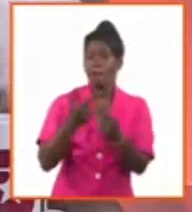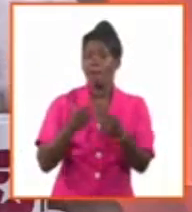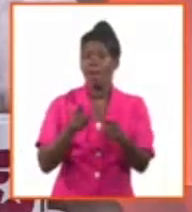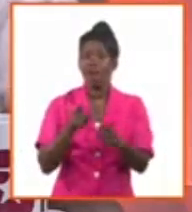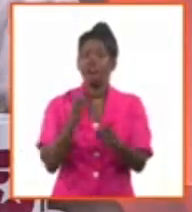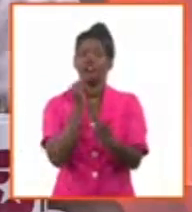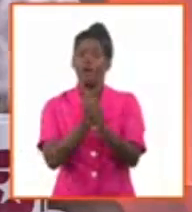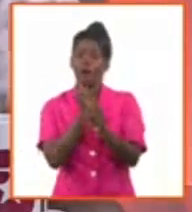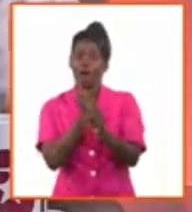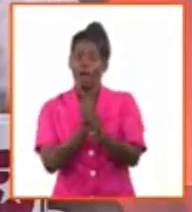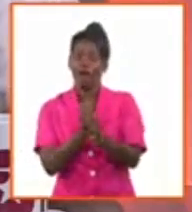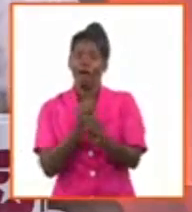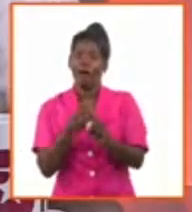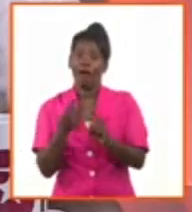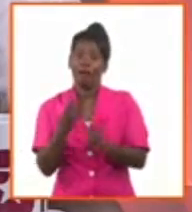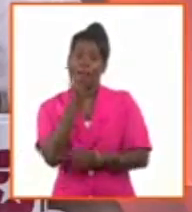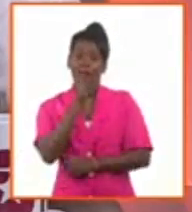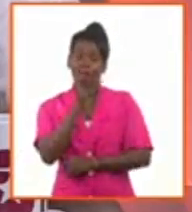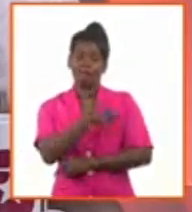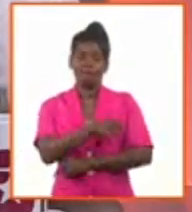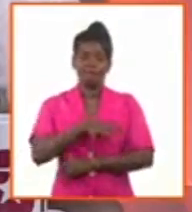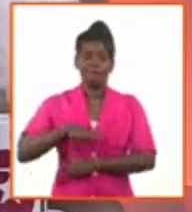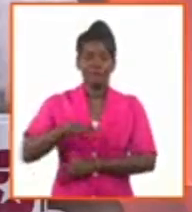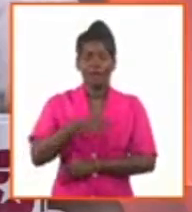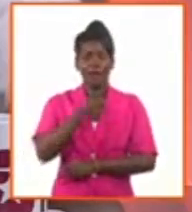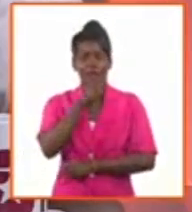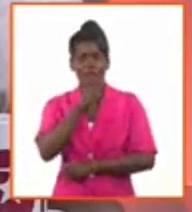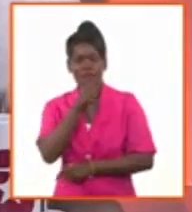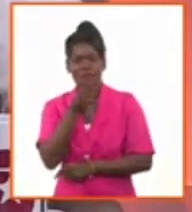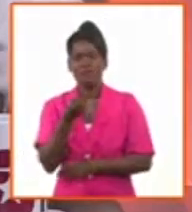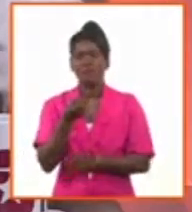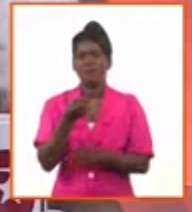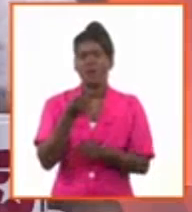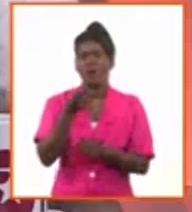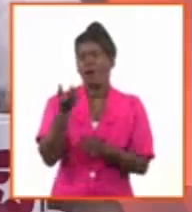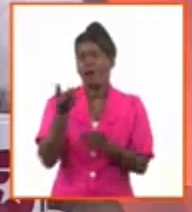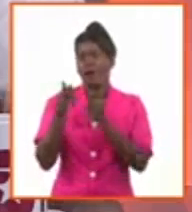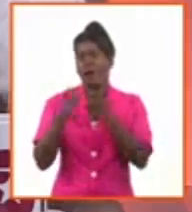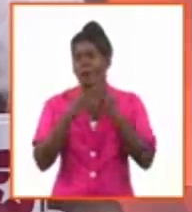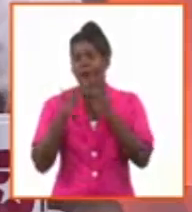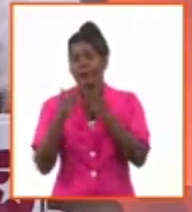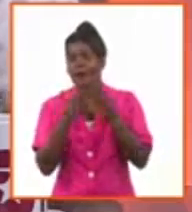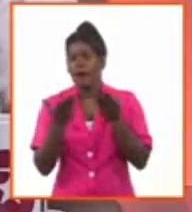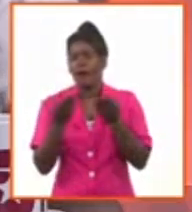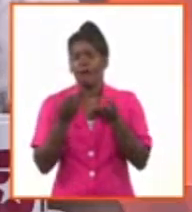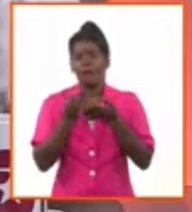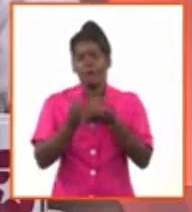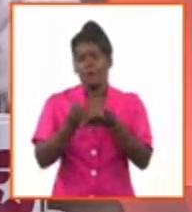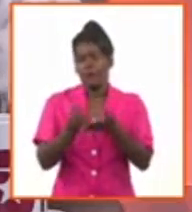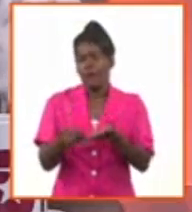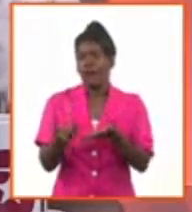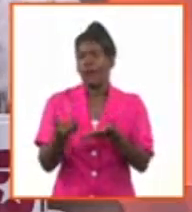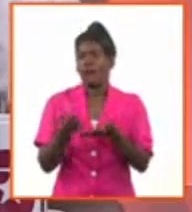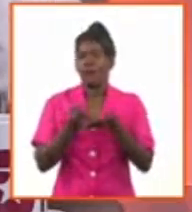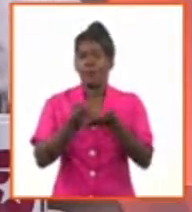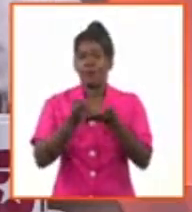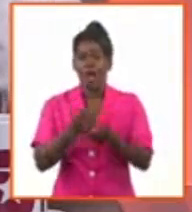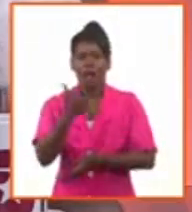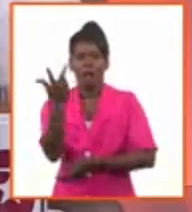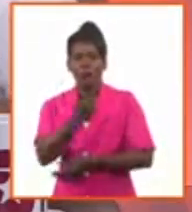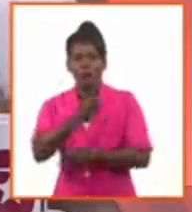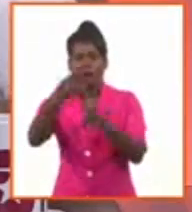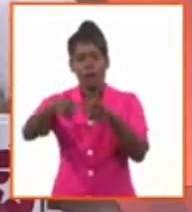esa articulación porque fue fundamental la incorporación de todo nuestro estudiantado en las tareas de enfrentamiento a la COVID-19 en cada